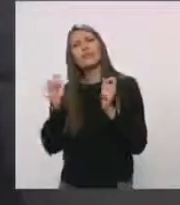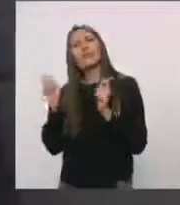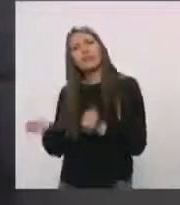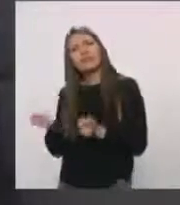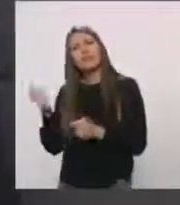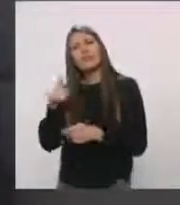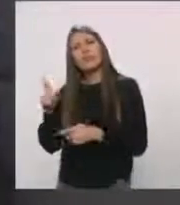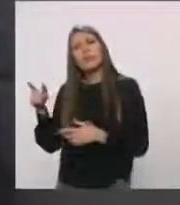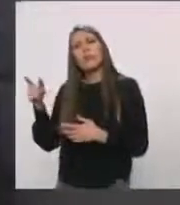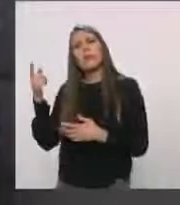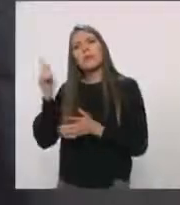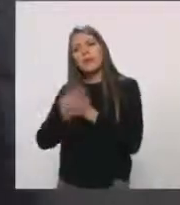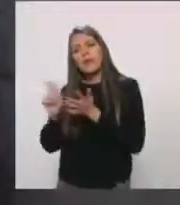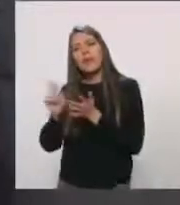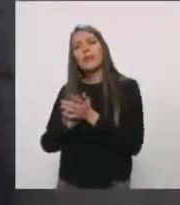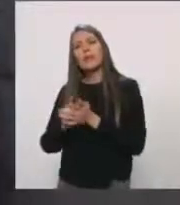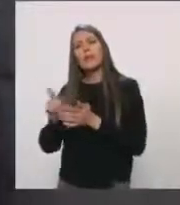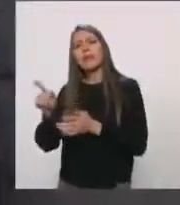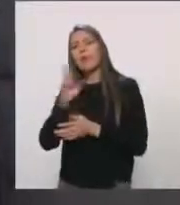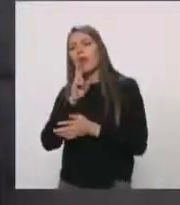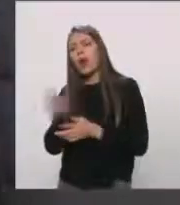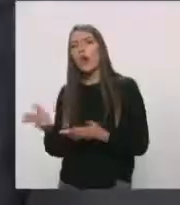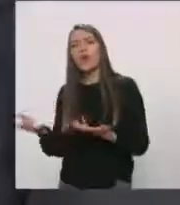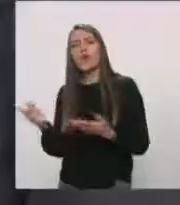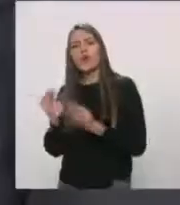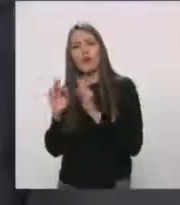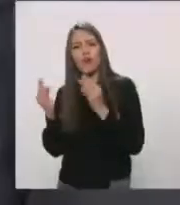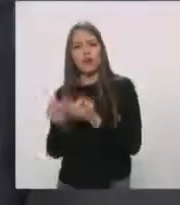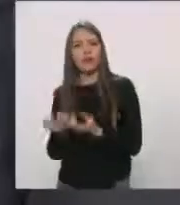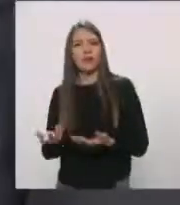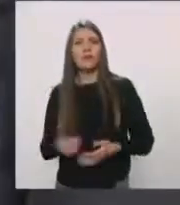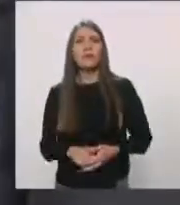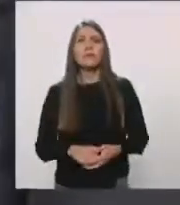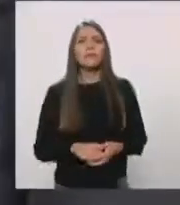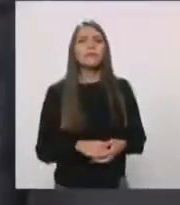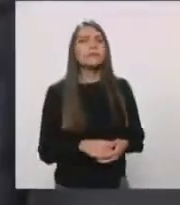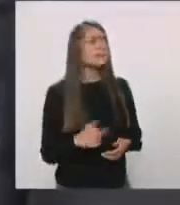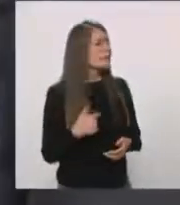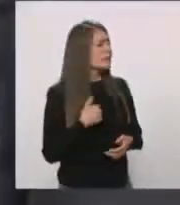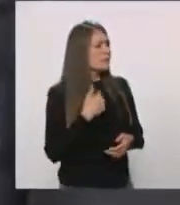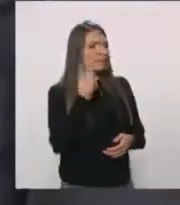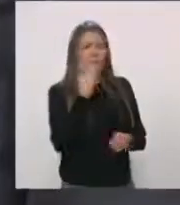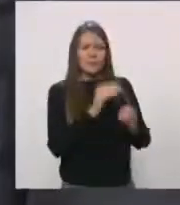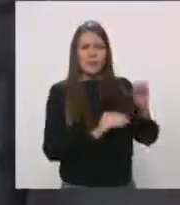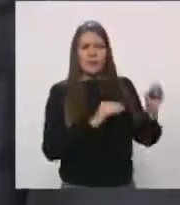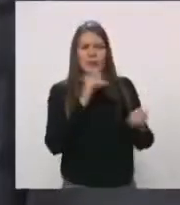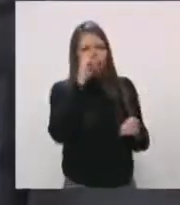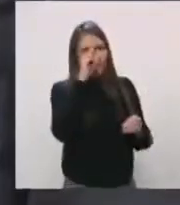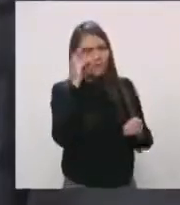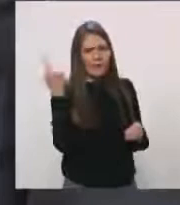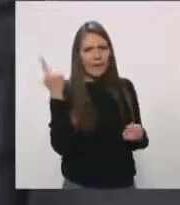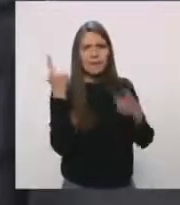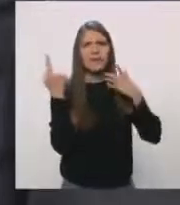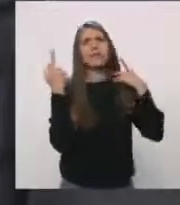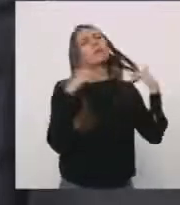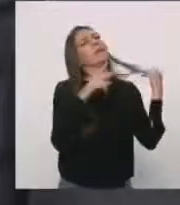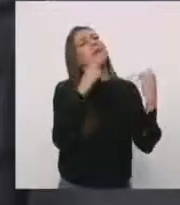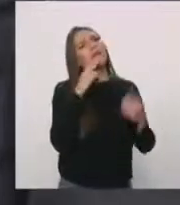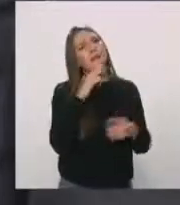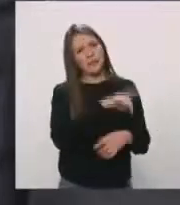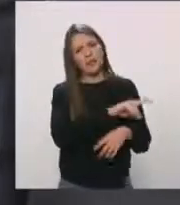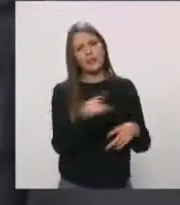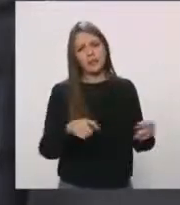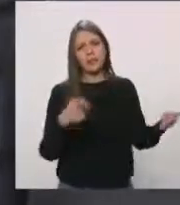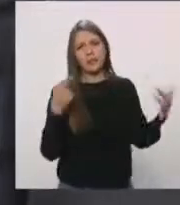libro para poder llevar de mejor forma el duelo? Mira, quise hacer algo muy sencillo y práctico para que pudiera ayudar a las personas en